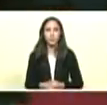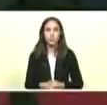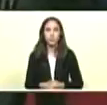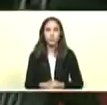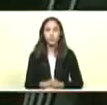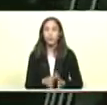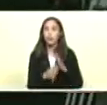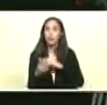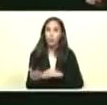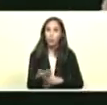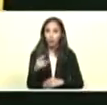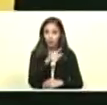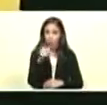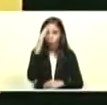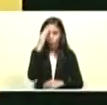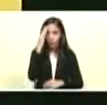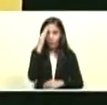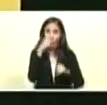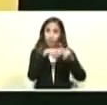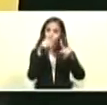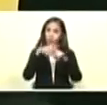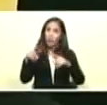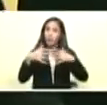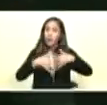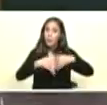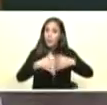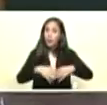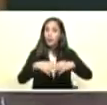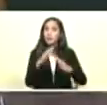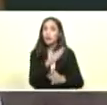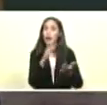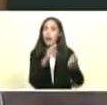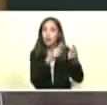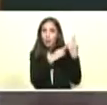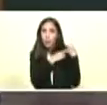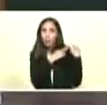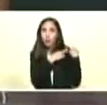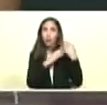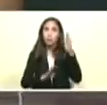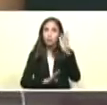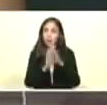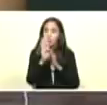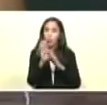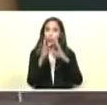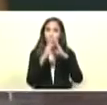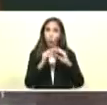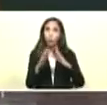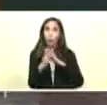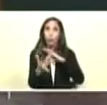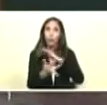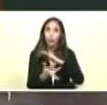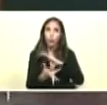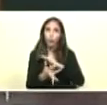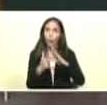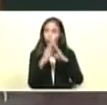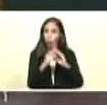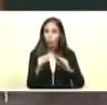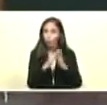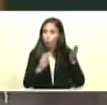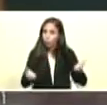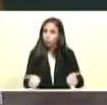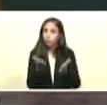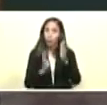Es importante resaltar que estas empresas están a cargo del desarrollo tecnológico de las políticas de seguridad y de la